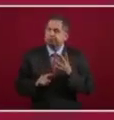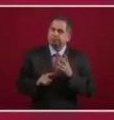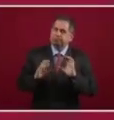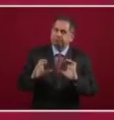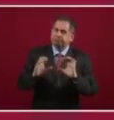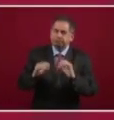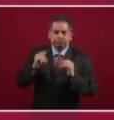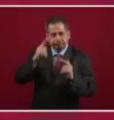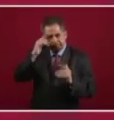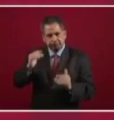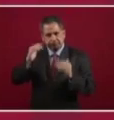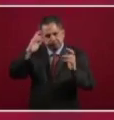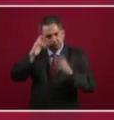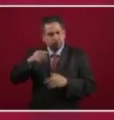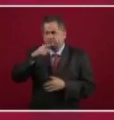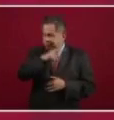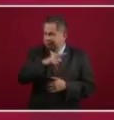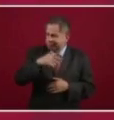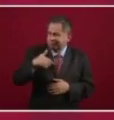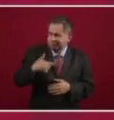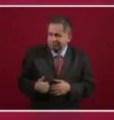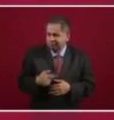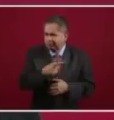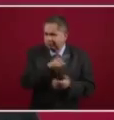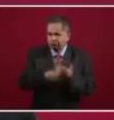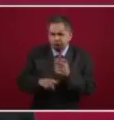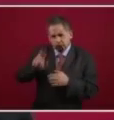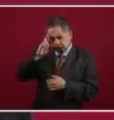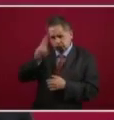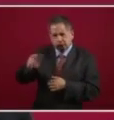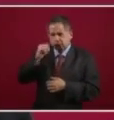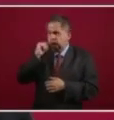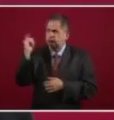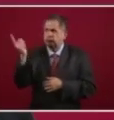nuestra soberanía, como ellos lo